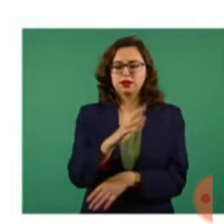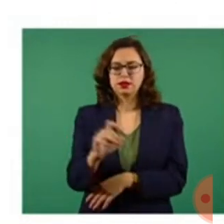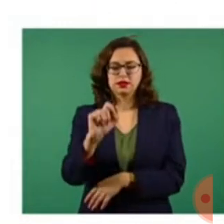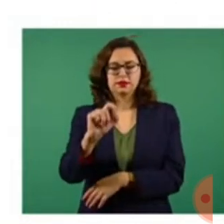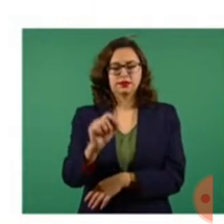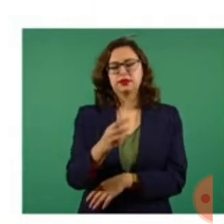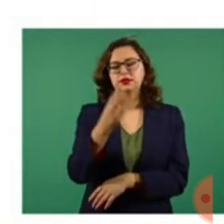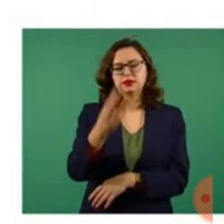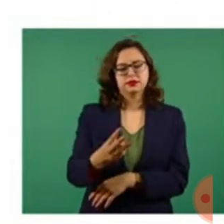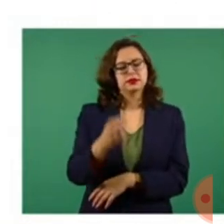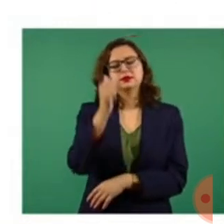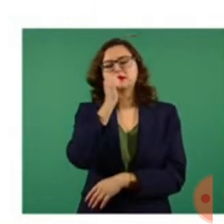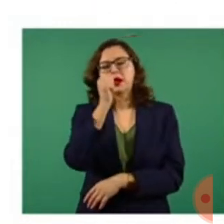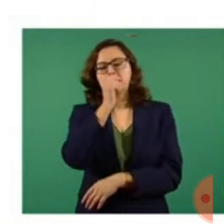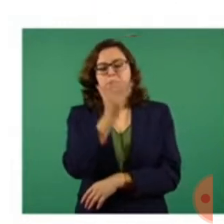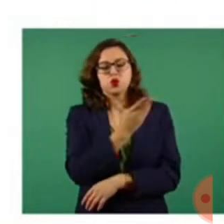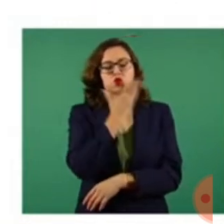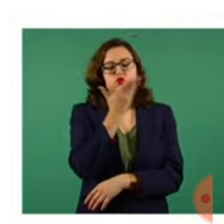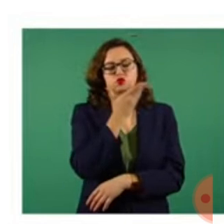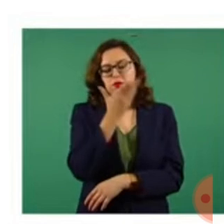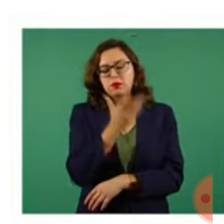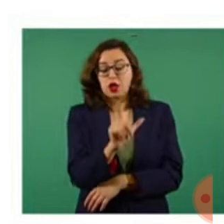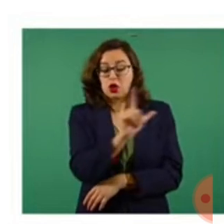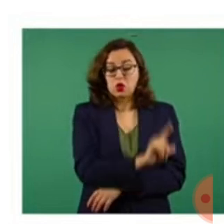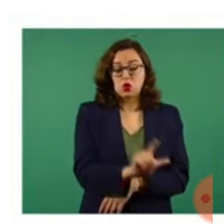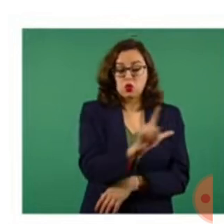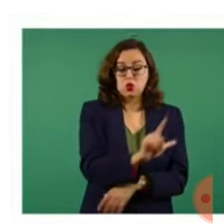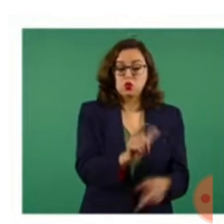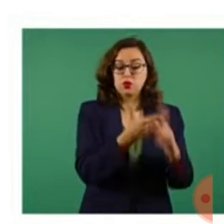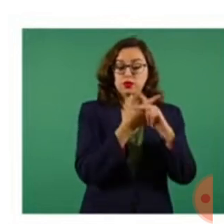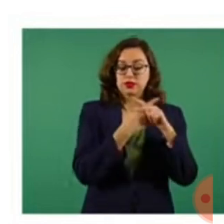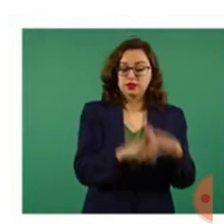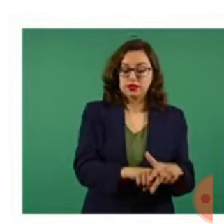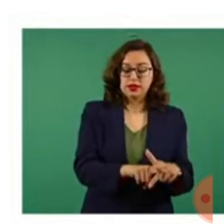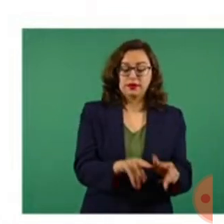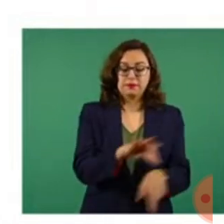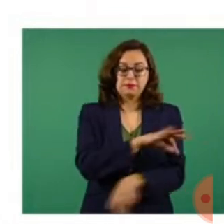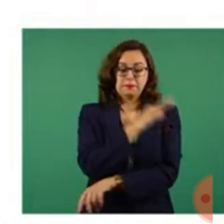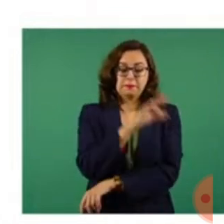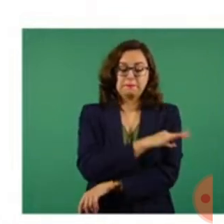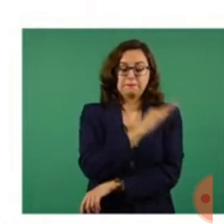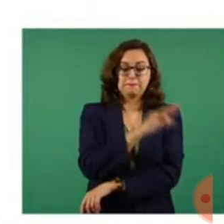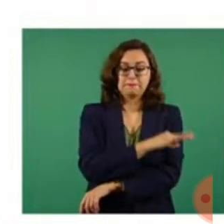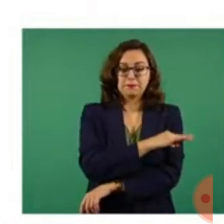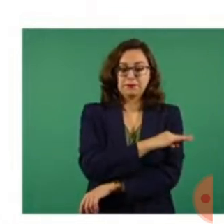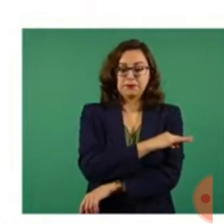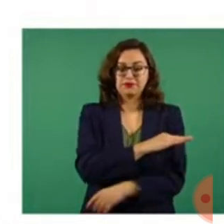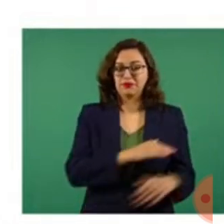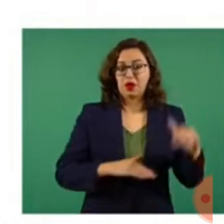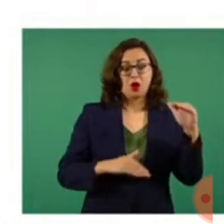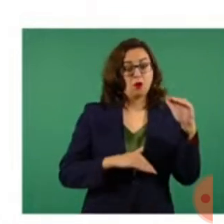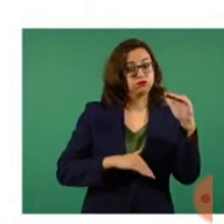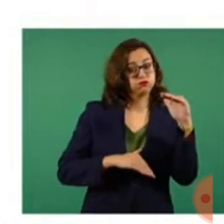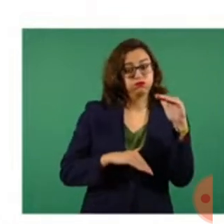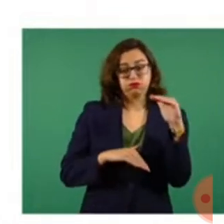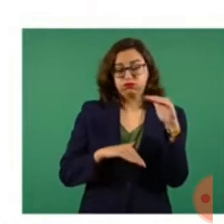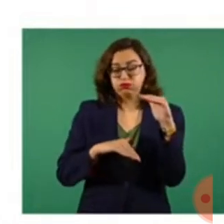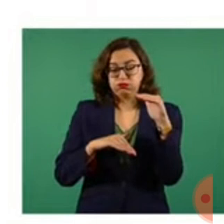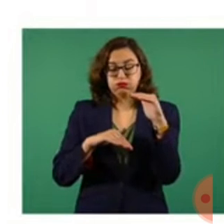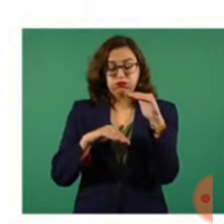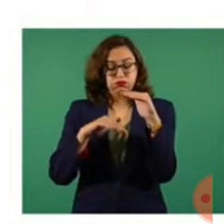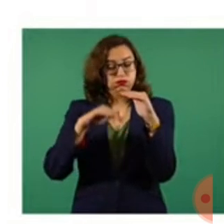Empezamos la vacunación los lunes con cada grupo de embarques. Llegamos generalmente al máximo de